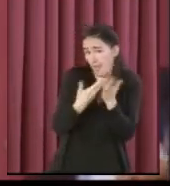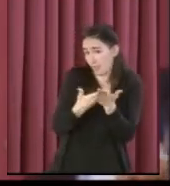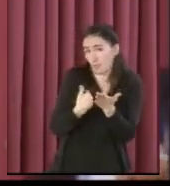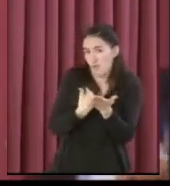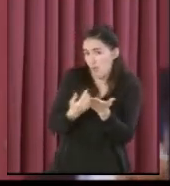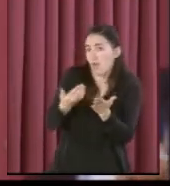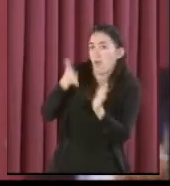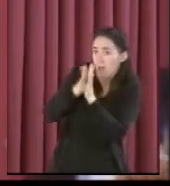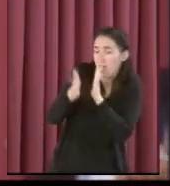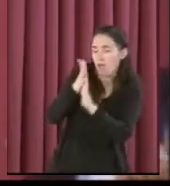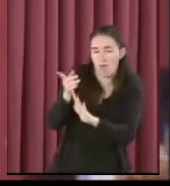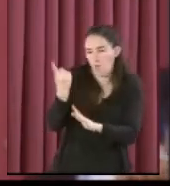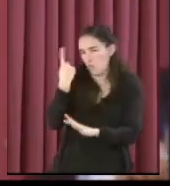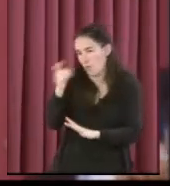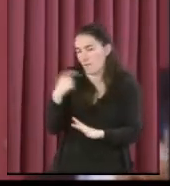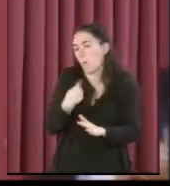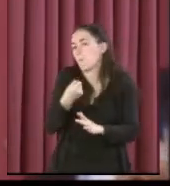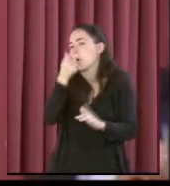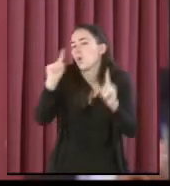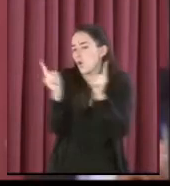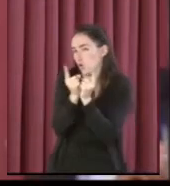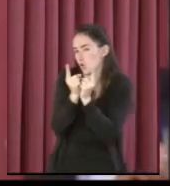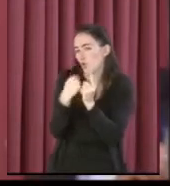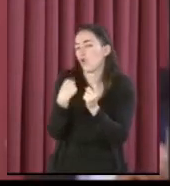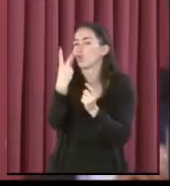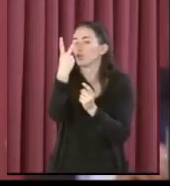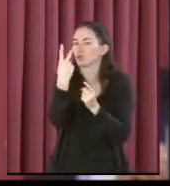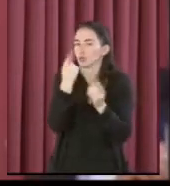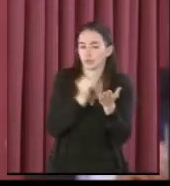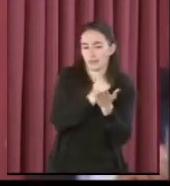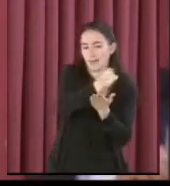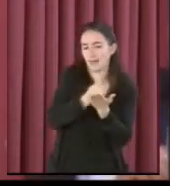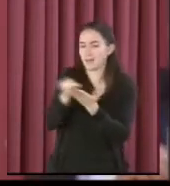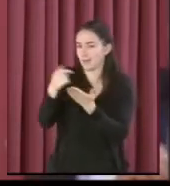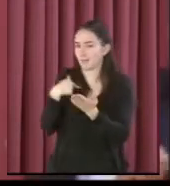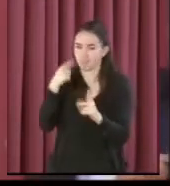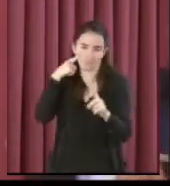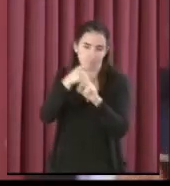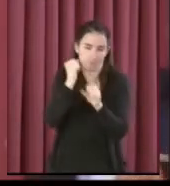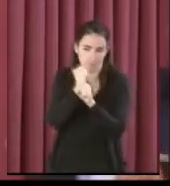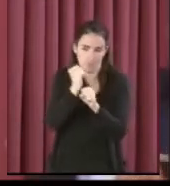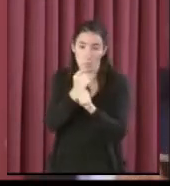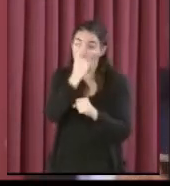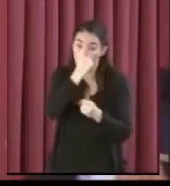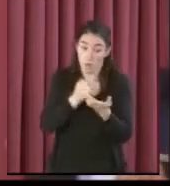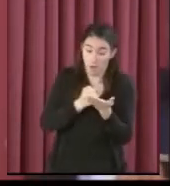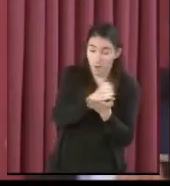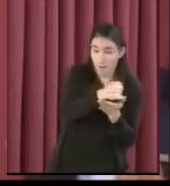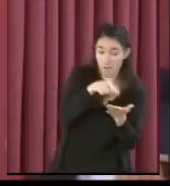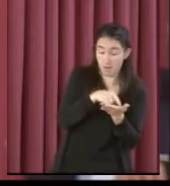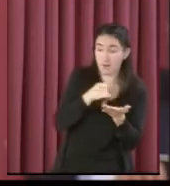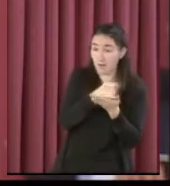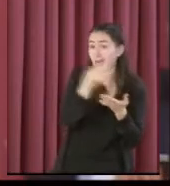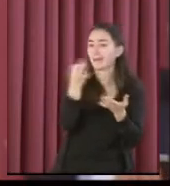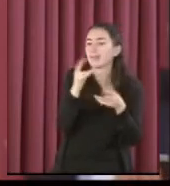ellos, pero sí les señalaré las dos nuevas líneas políticas de trabajo innovador en que estamos inmersos. La primera de ellas